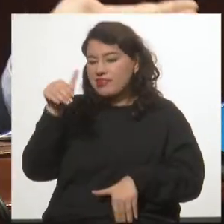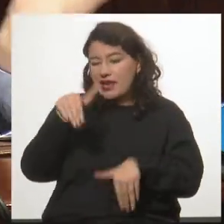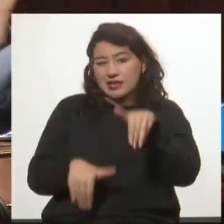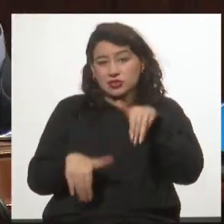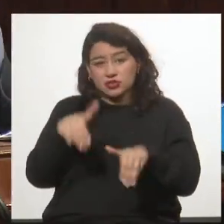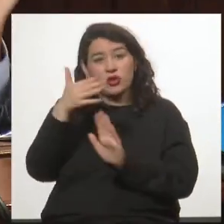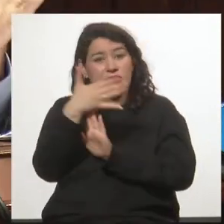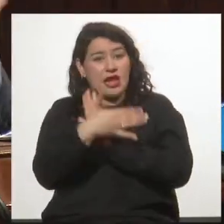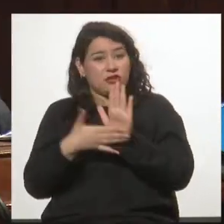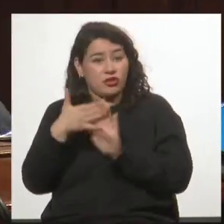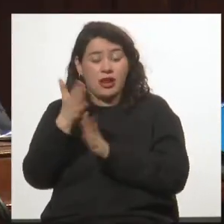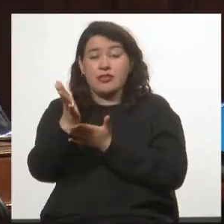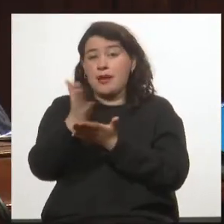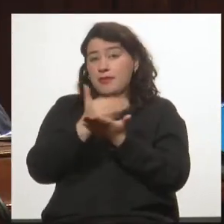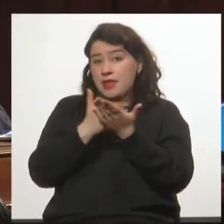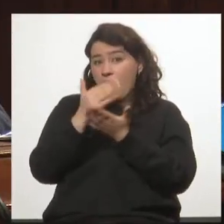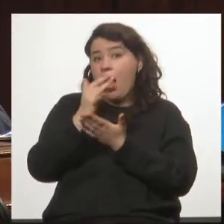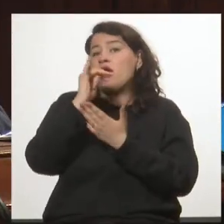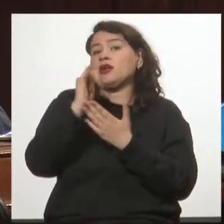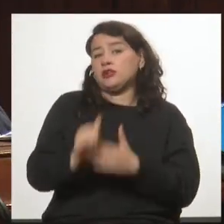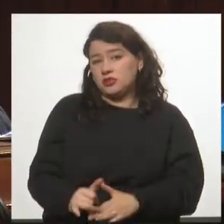nacionales y departamentales